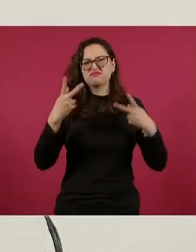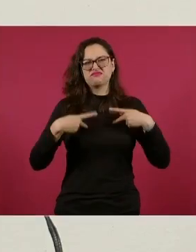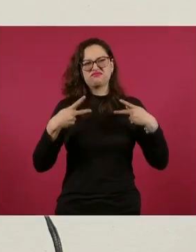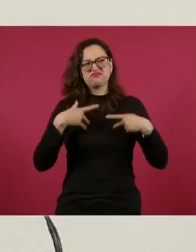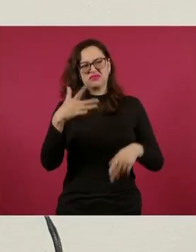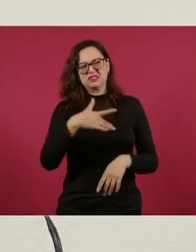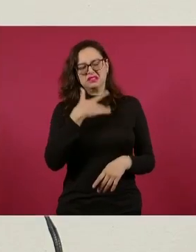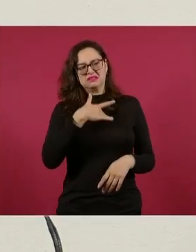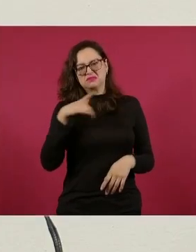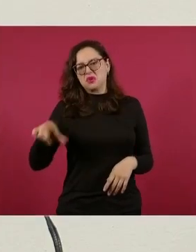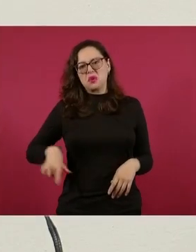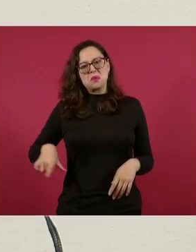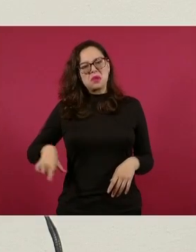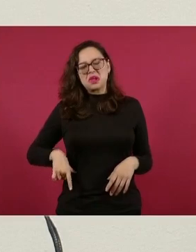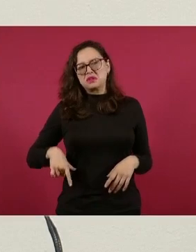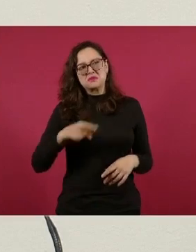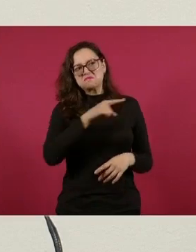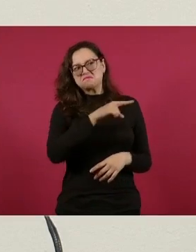de su gobierno?